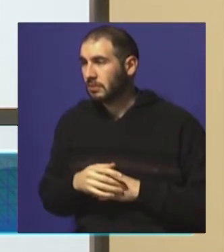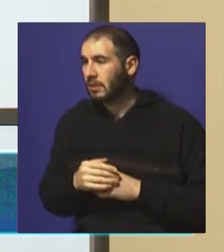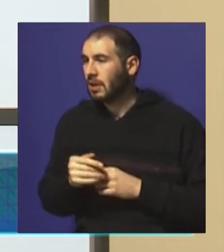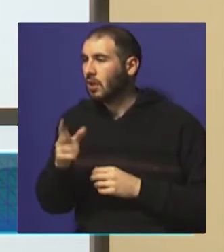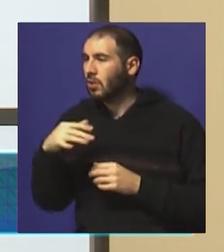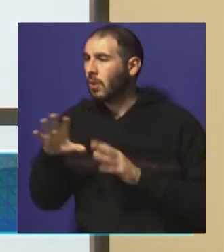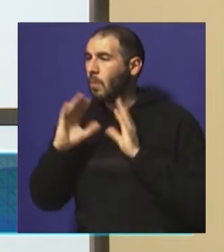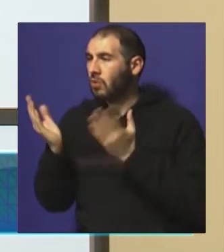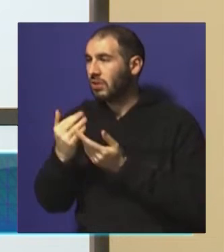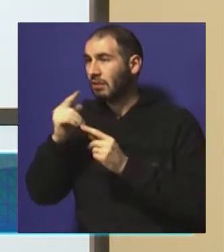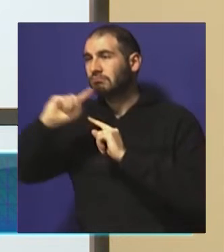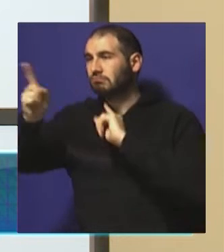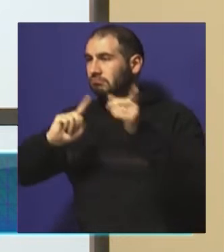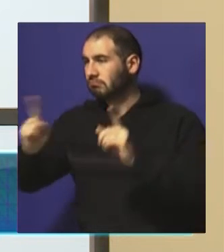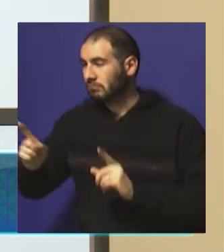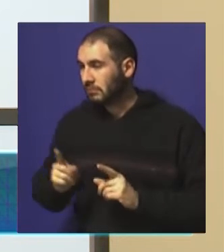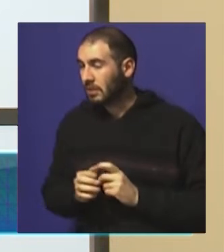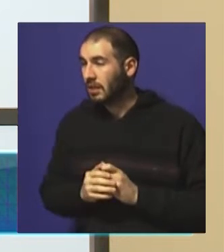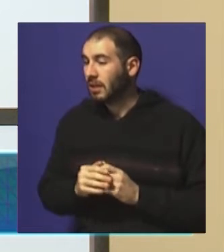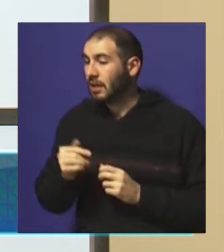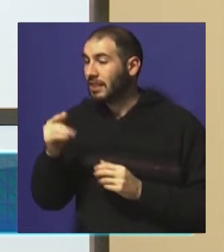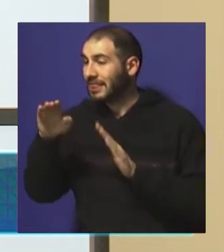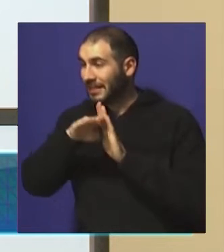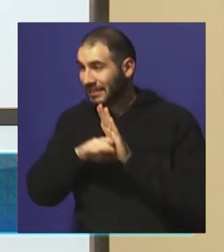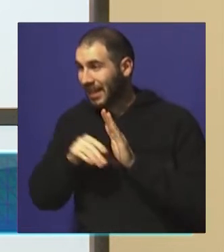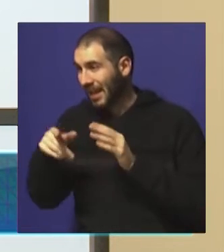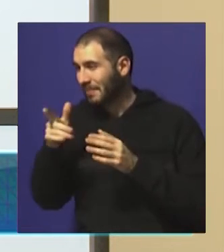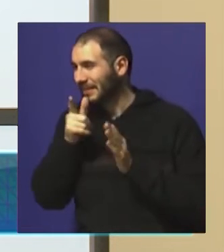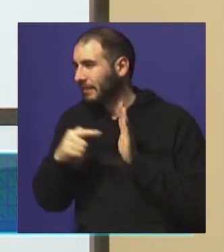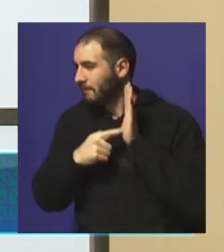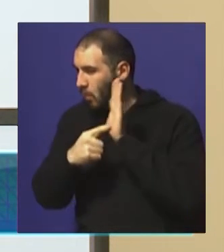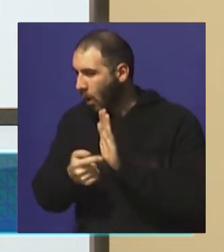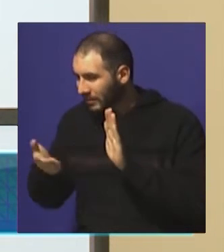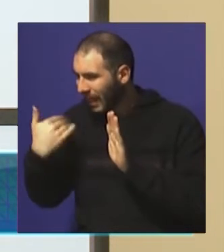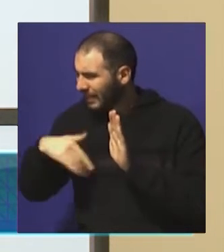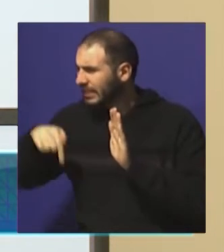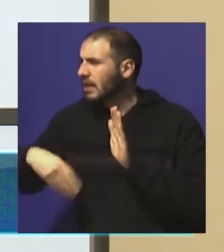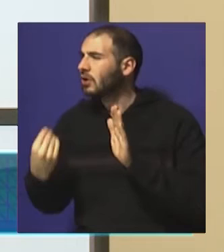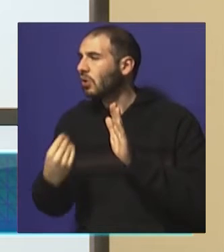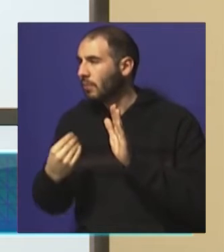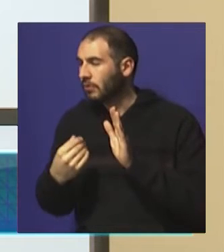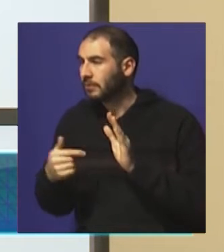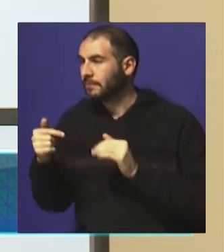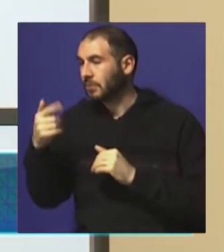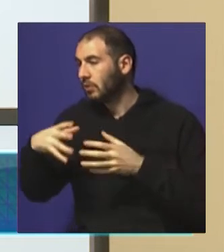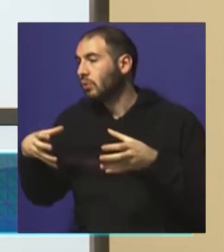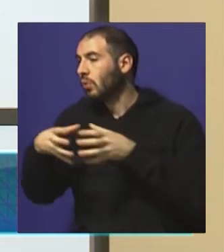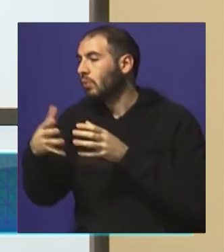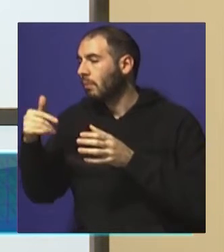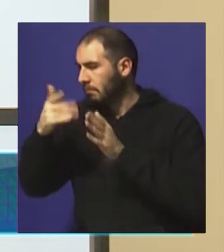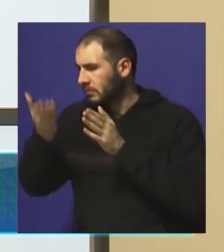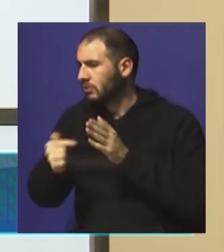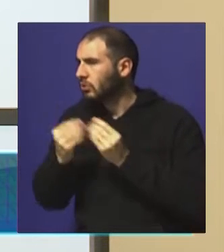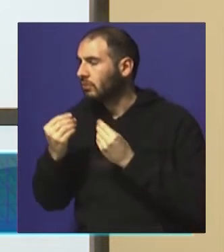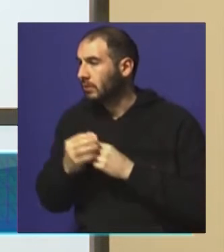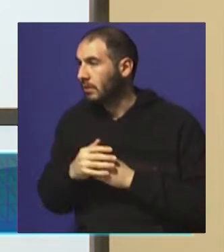principales ligas del mundo, y este tipo de detalles que hacen a la imagen de lo que es una delegación se